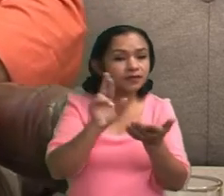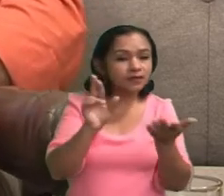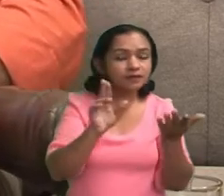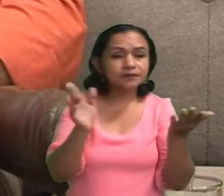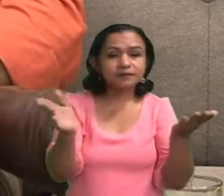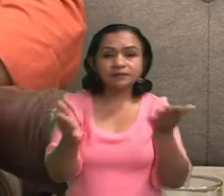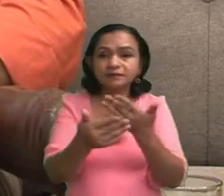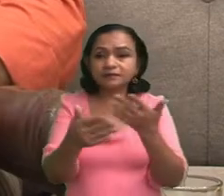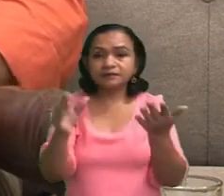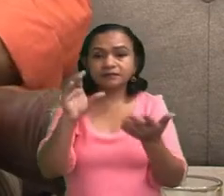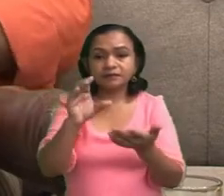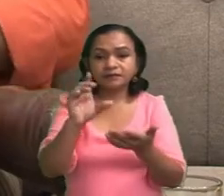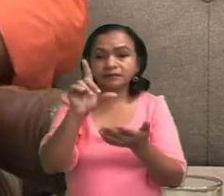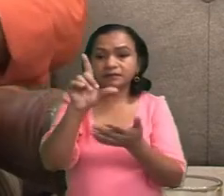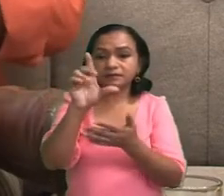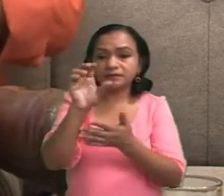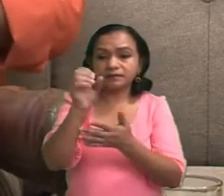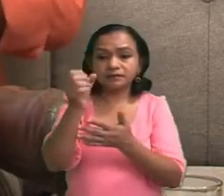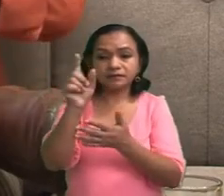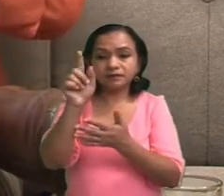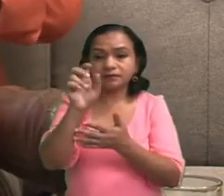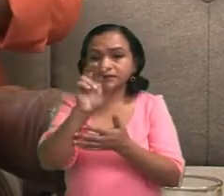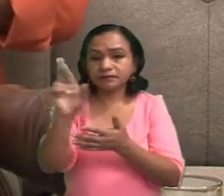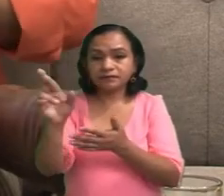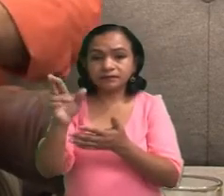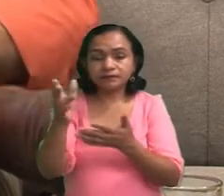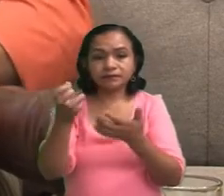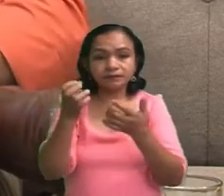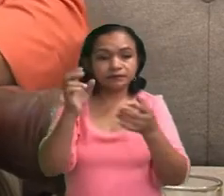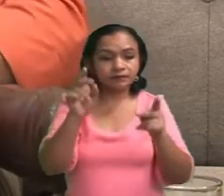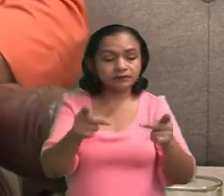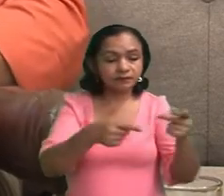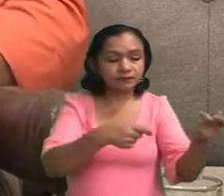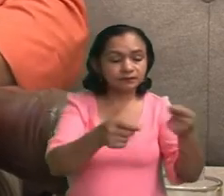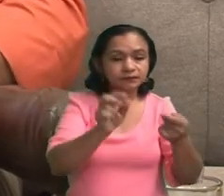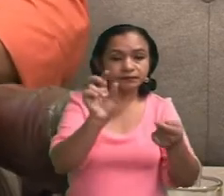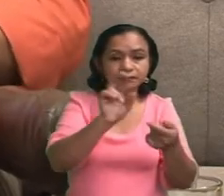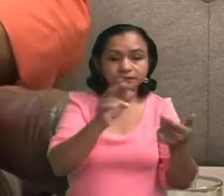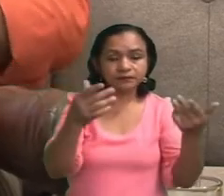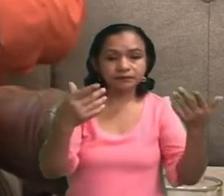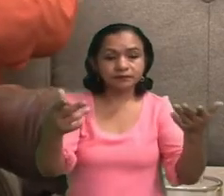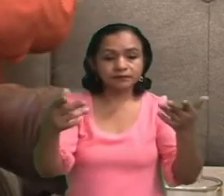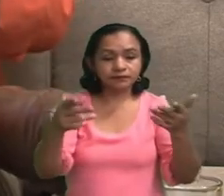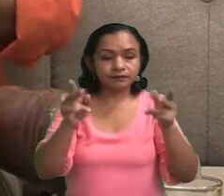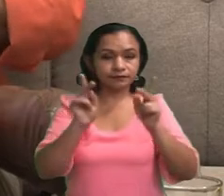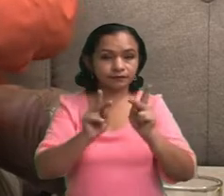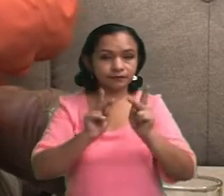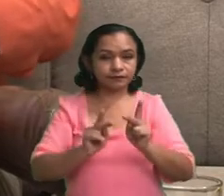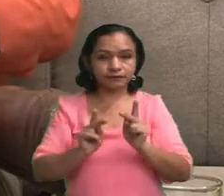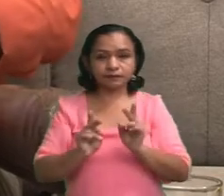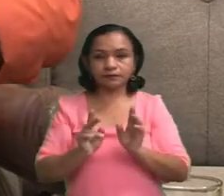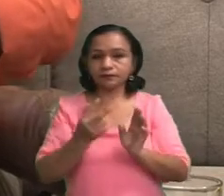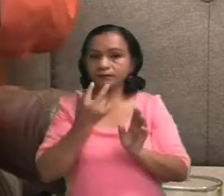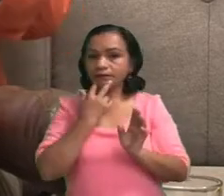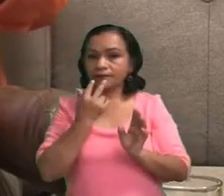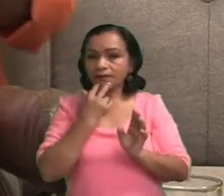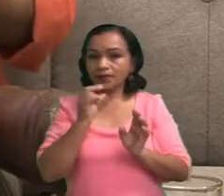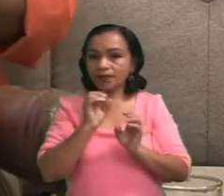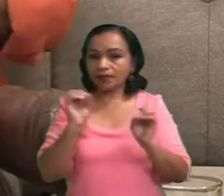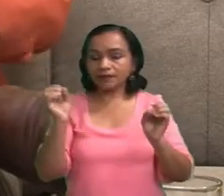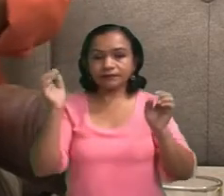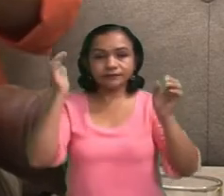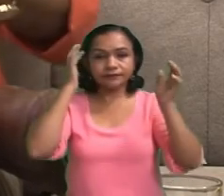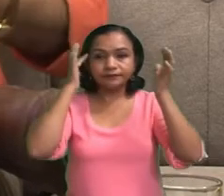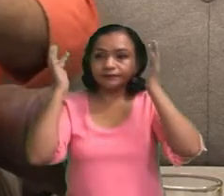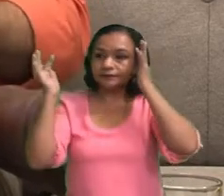un clúster. O sea, no había un interés en los granos básicos porque incluso no había la preocupación